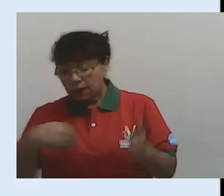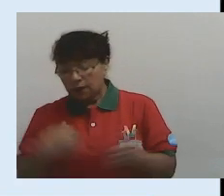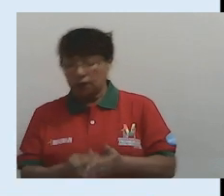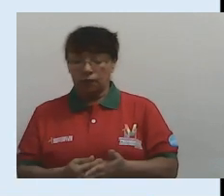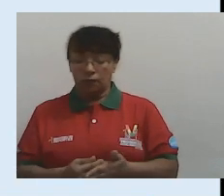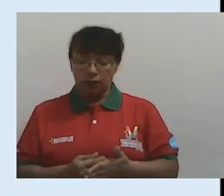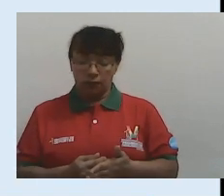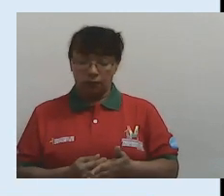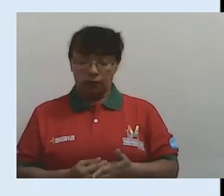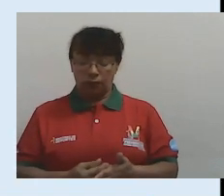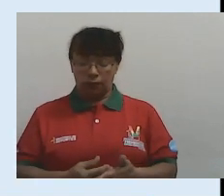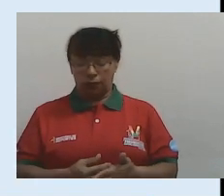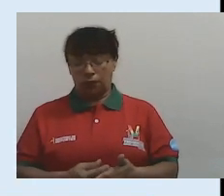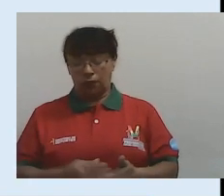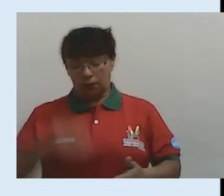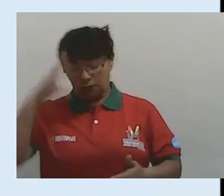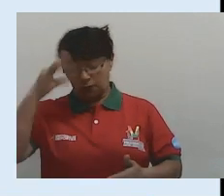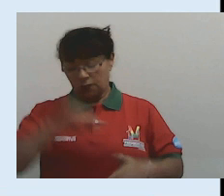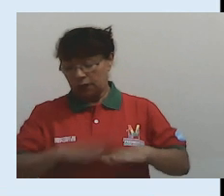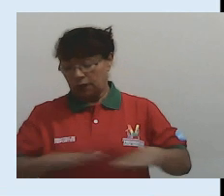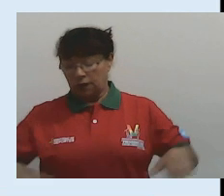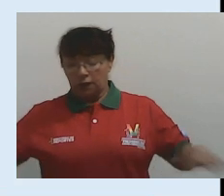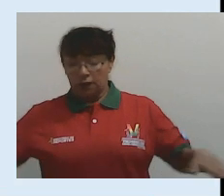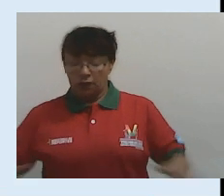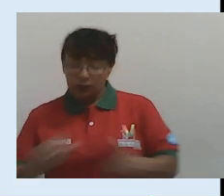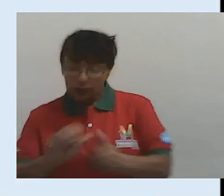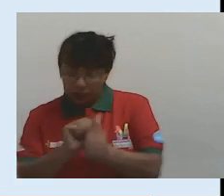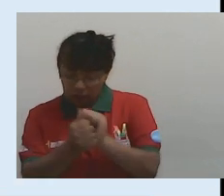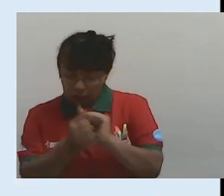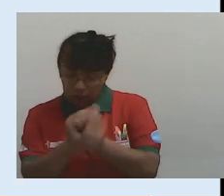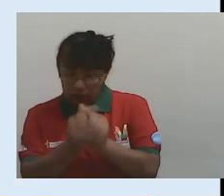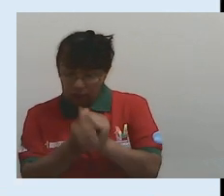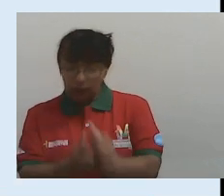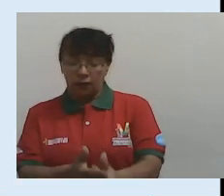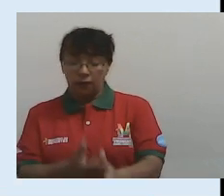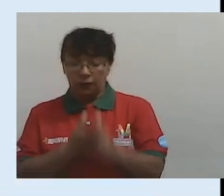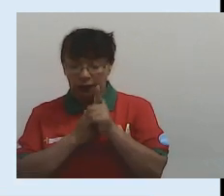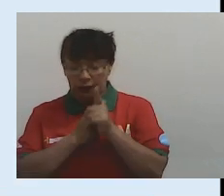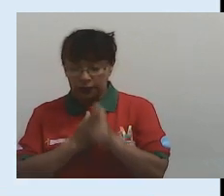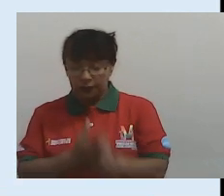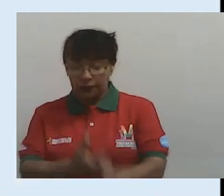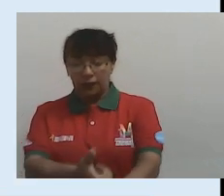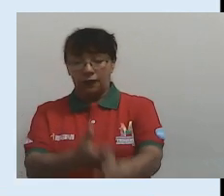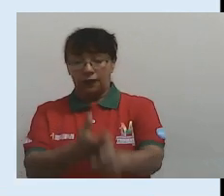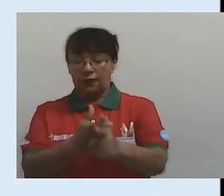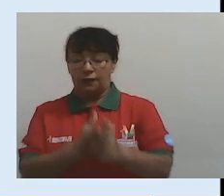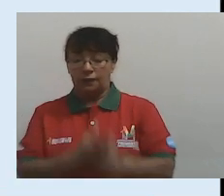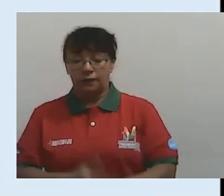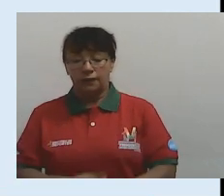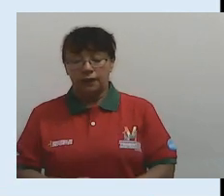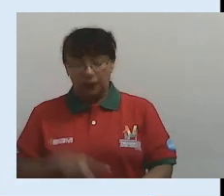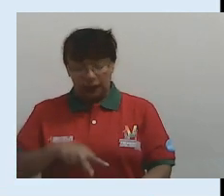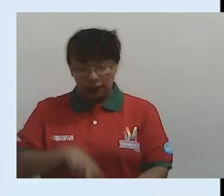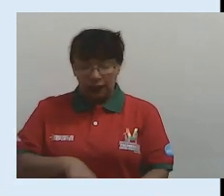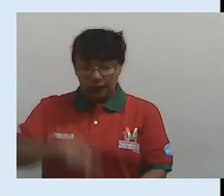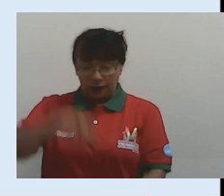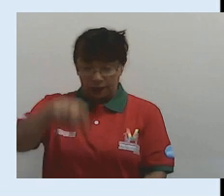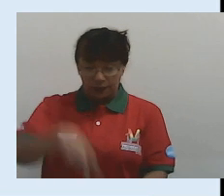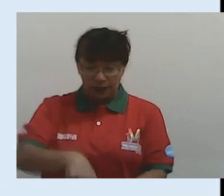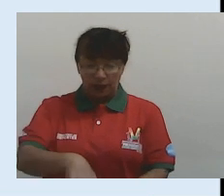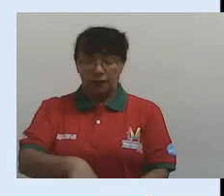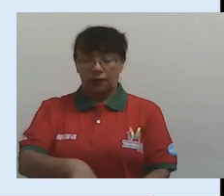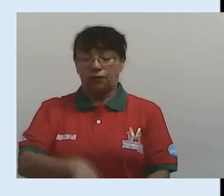ve? Los atletas de alto rendimiento compiten en decatlón, pero el decatlón se hace en 2 días. Ese atleta